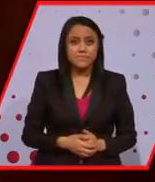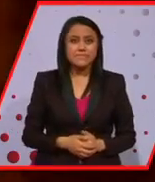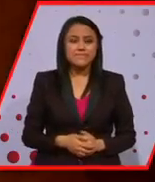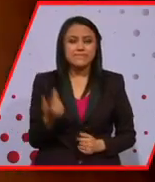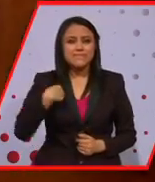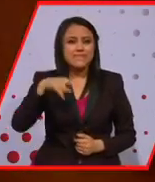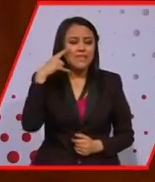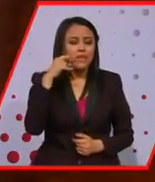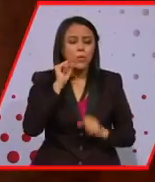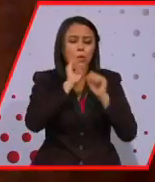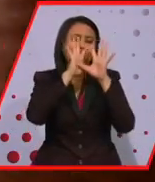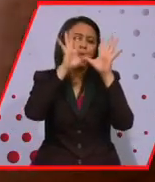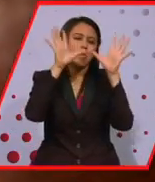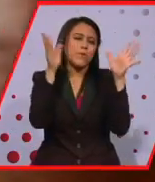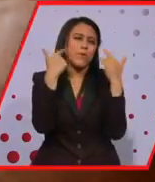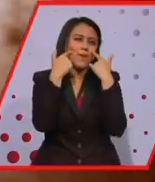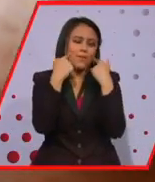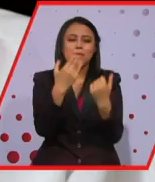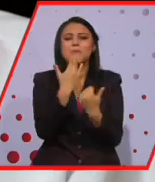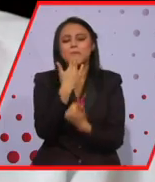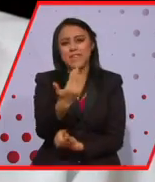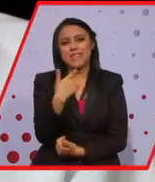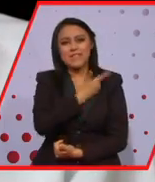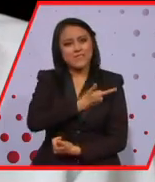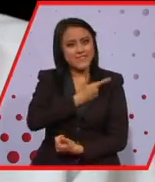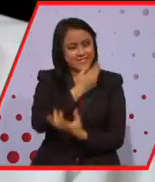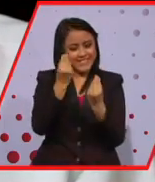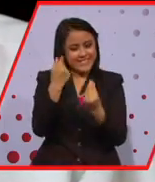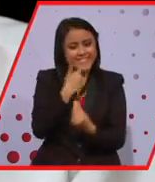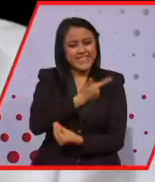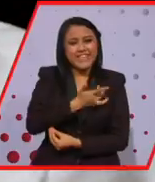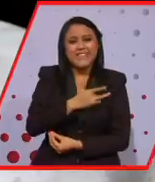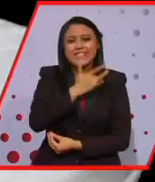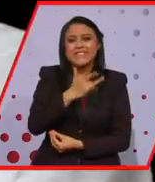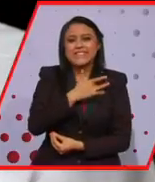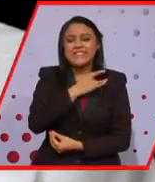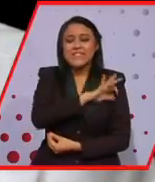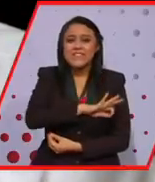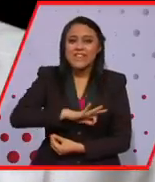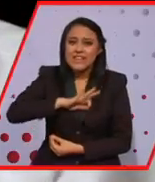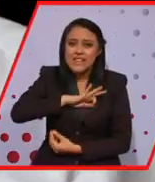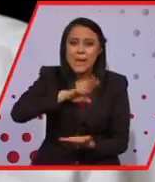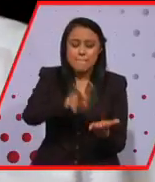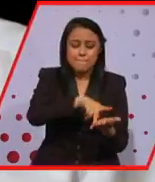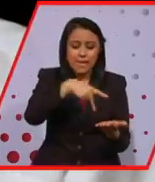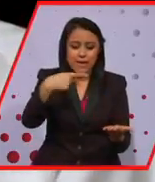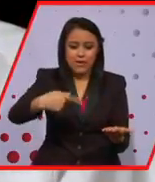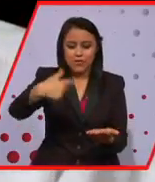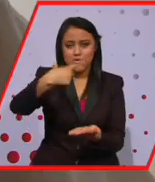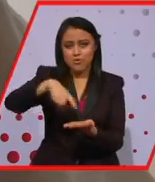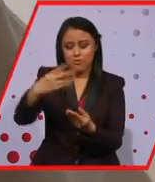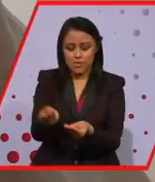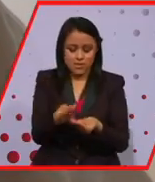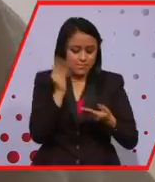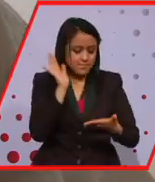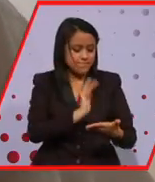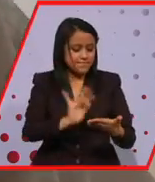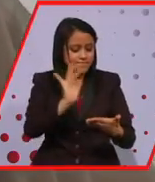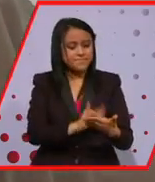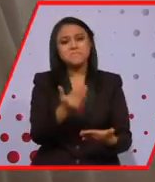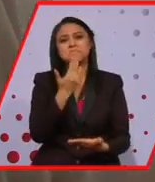ya vi muy claro y me dio mucho gusto. Ahora ya me siento feliz porque compro mi periódico, lo leo. Yo quisiera